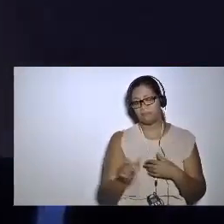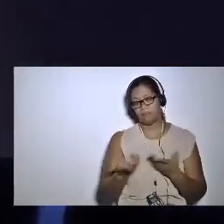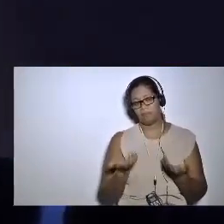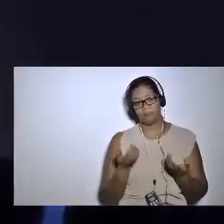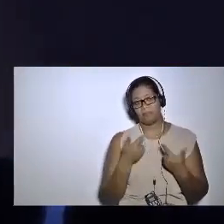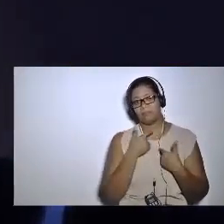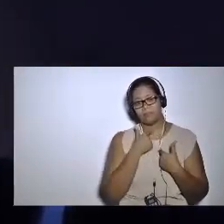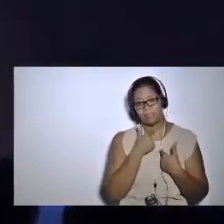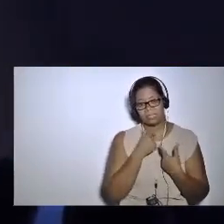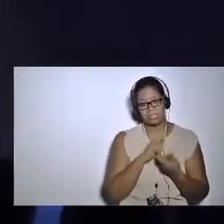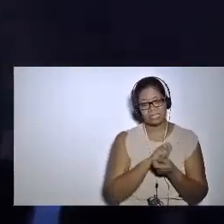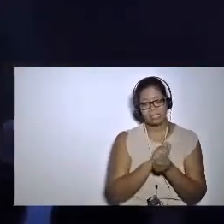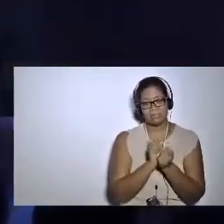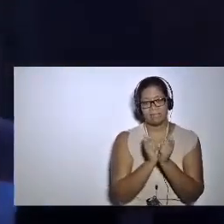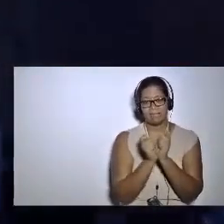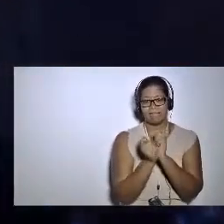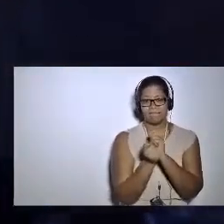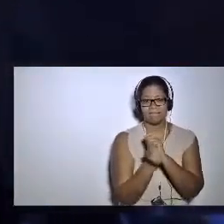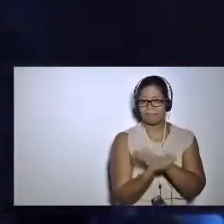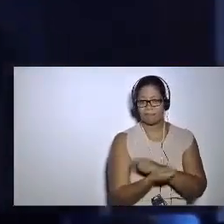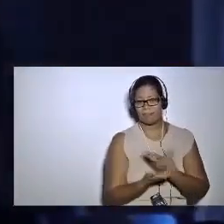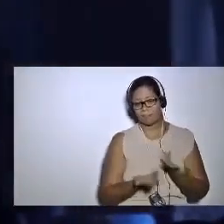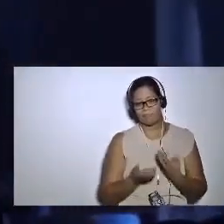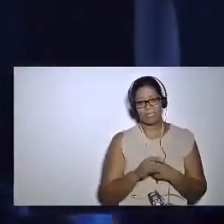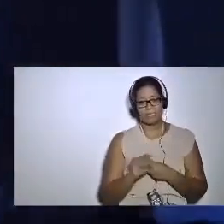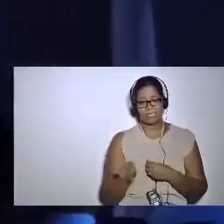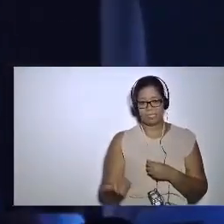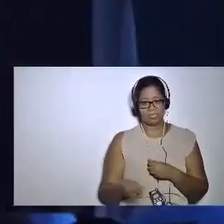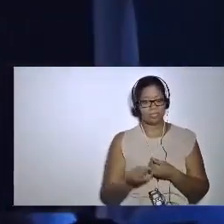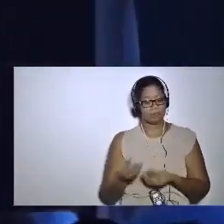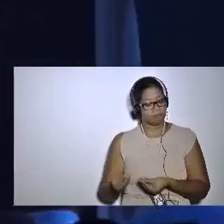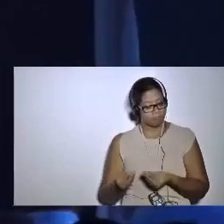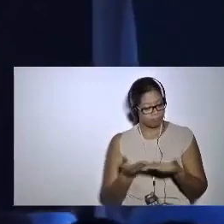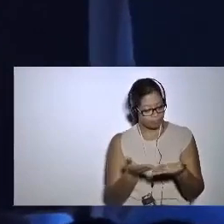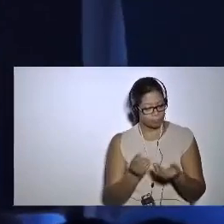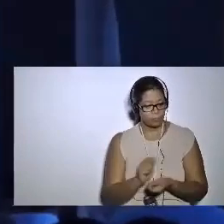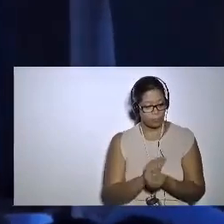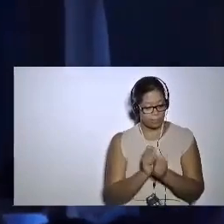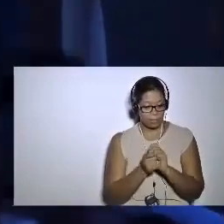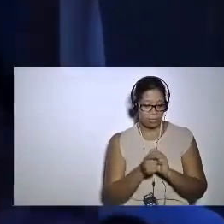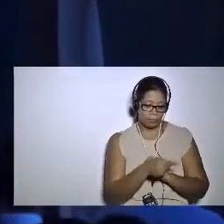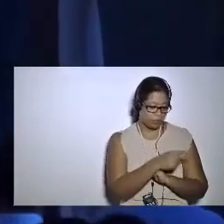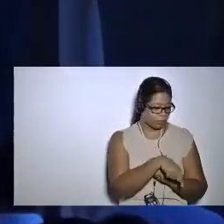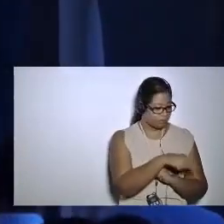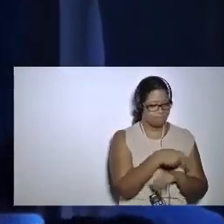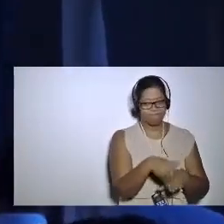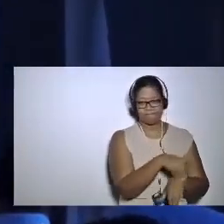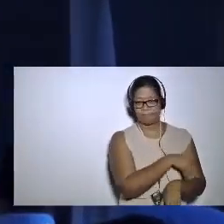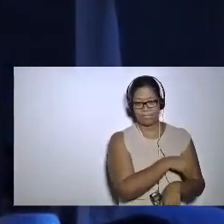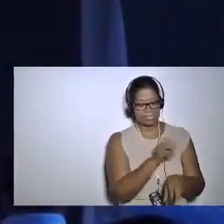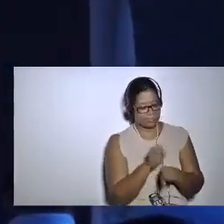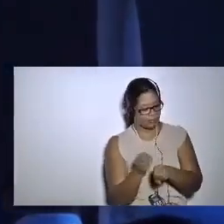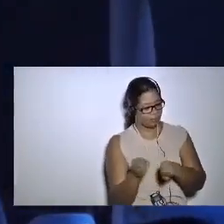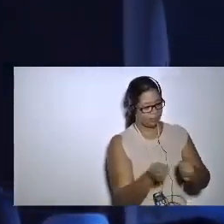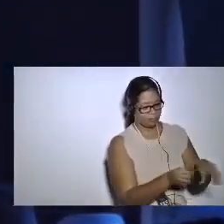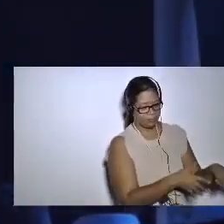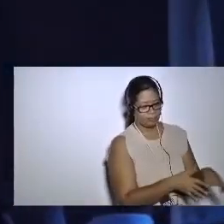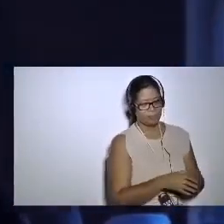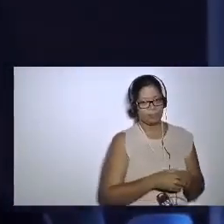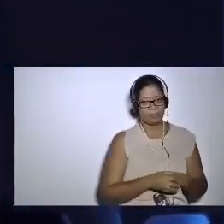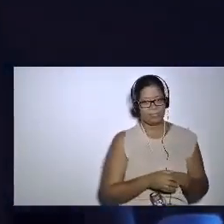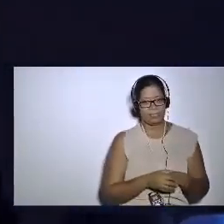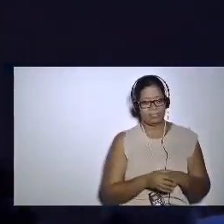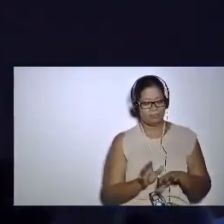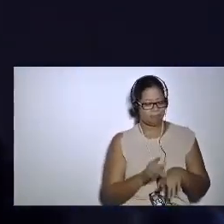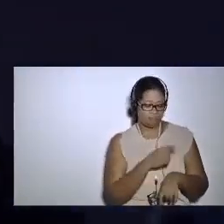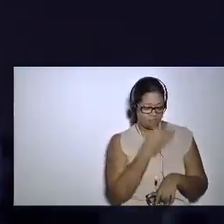cómo son los seres humanos. A nosotros no nos gustan los cambios, y cuando nos acostumbramos a algo y se nos dice que usted dice, bueno, esto nos sirve,